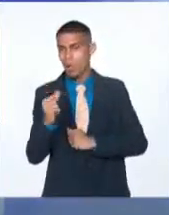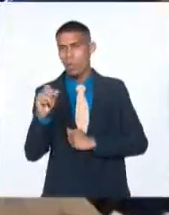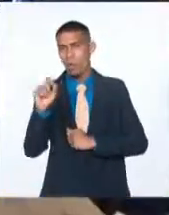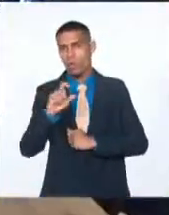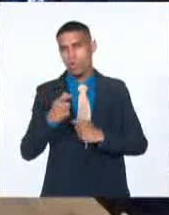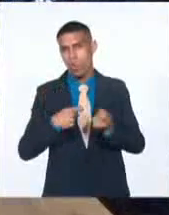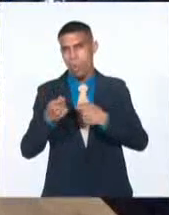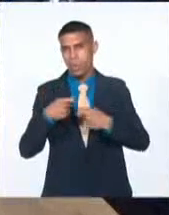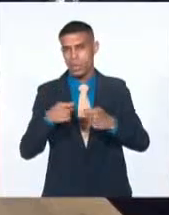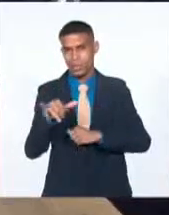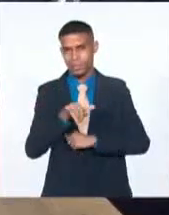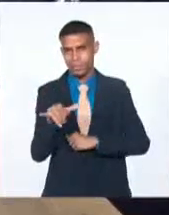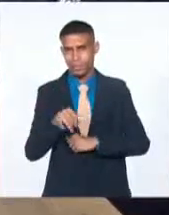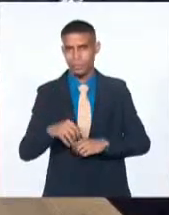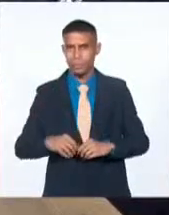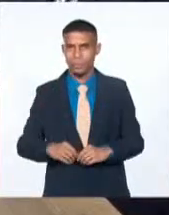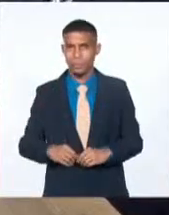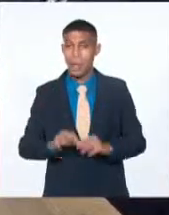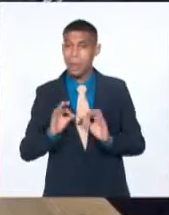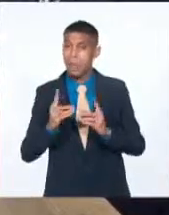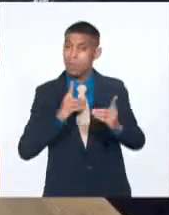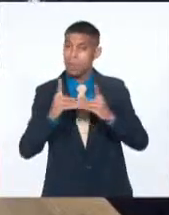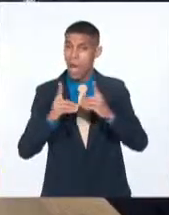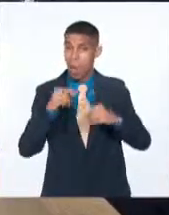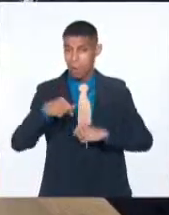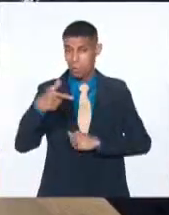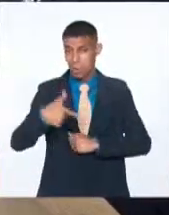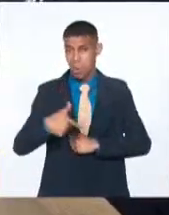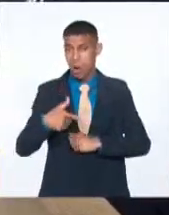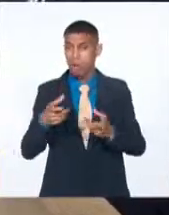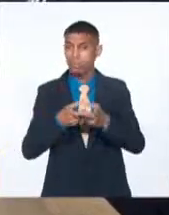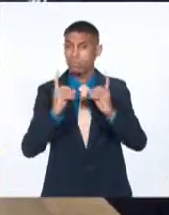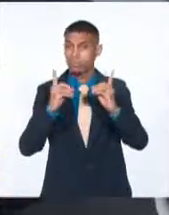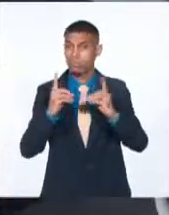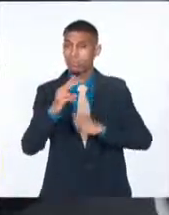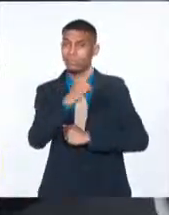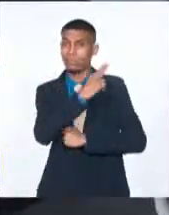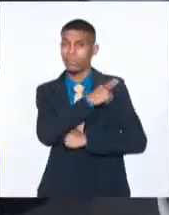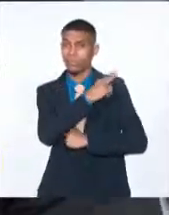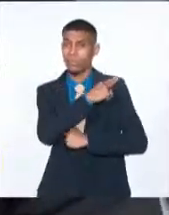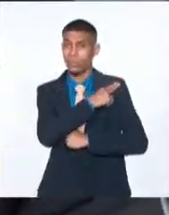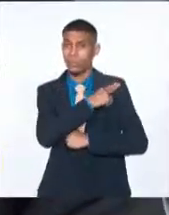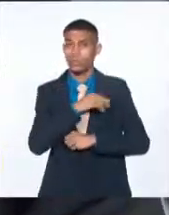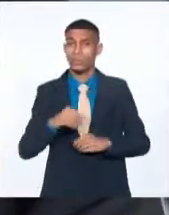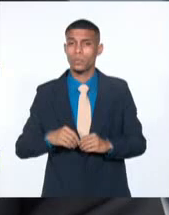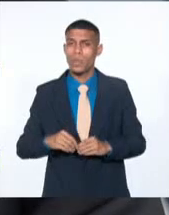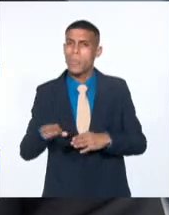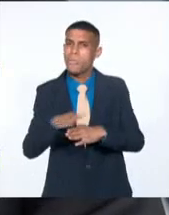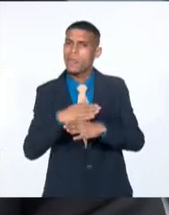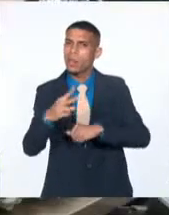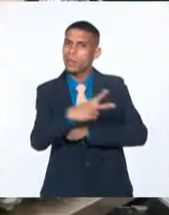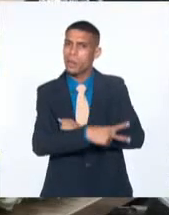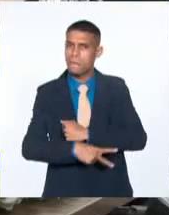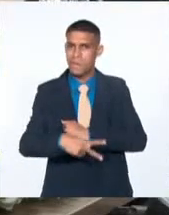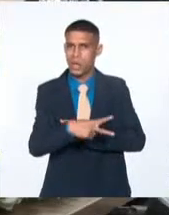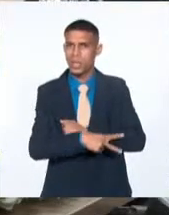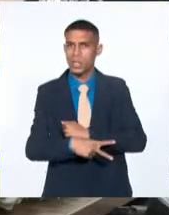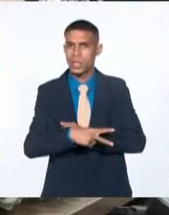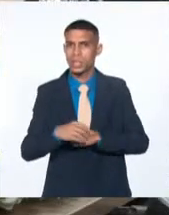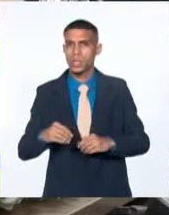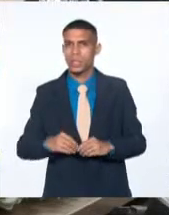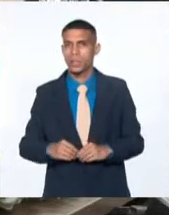comerciales. Del diálogo sostenido este jueves con las autoridades de las repúblicas Kirguisa, de Turkmenistán,